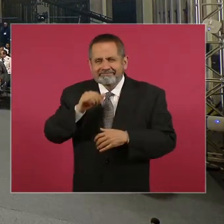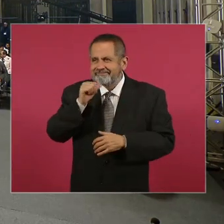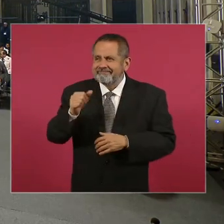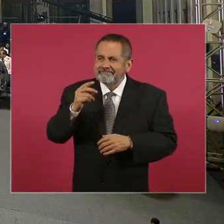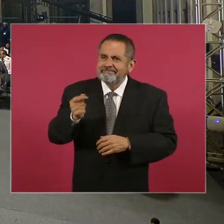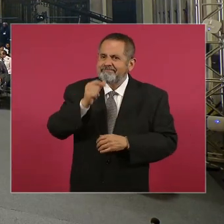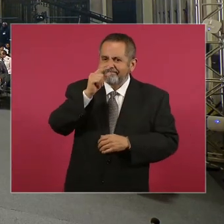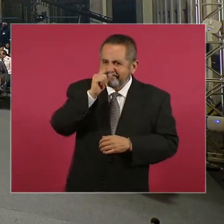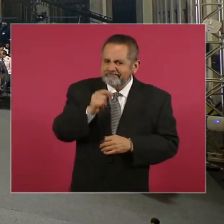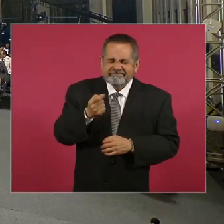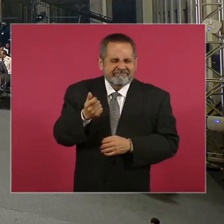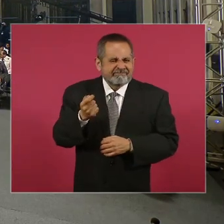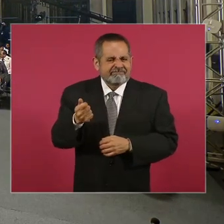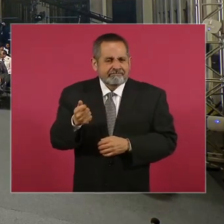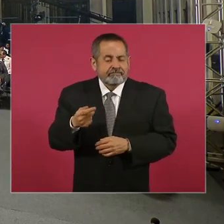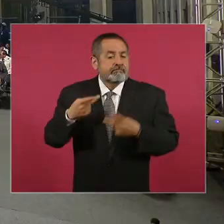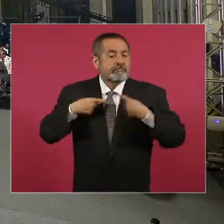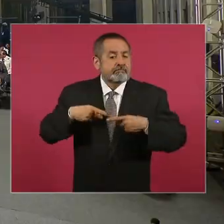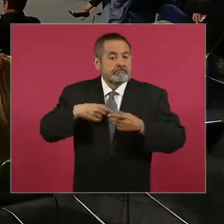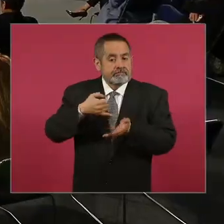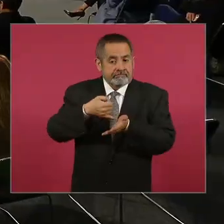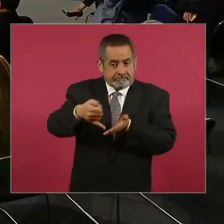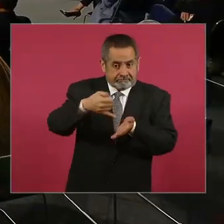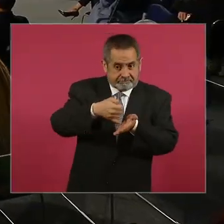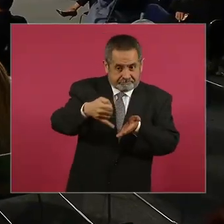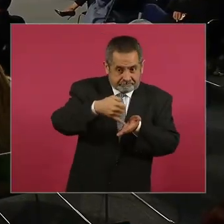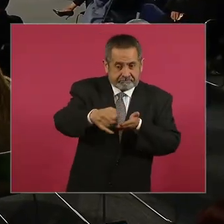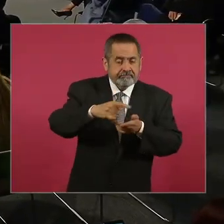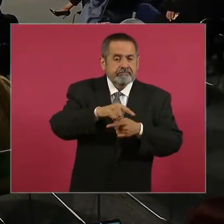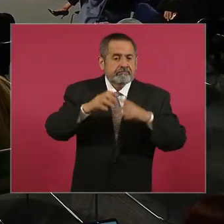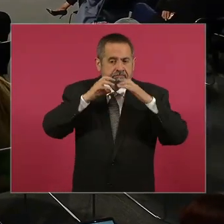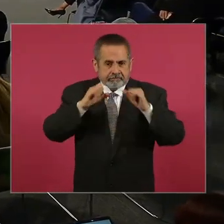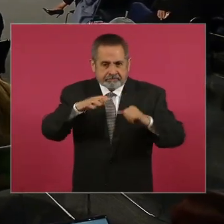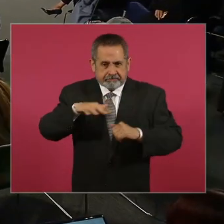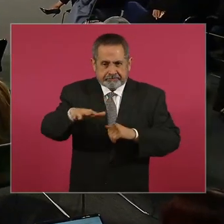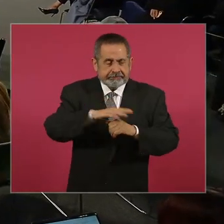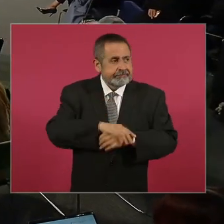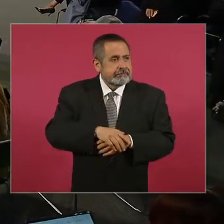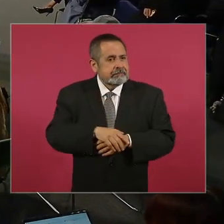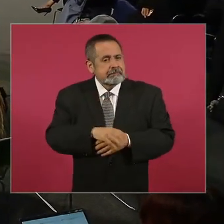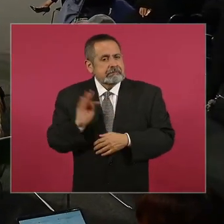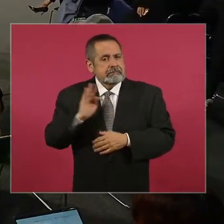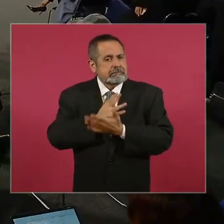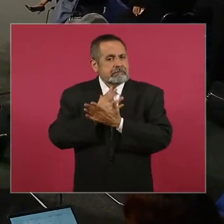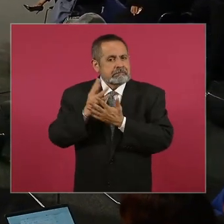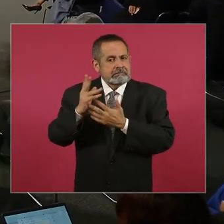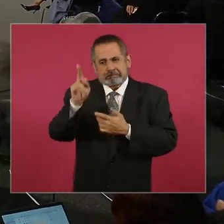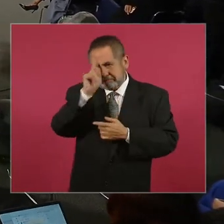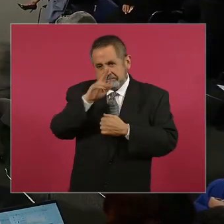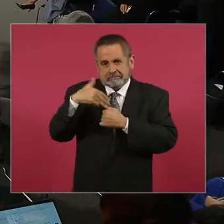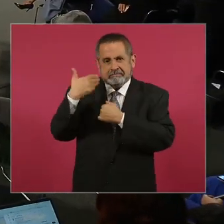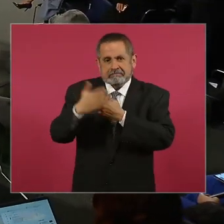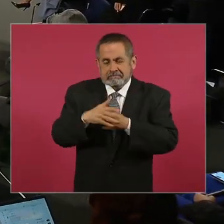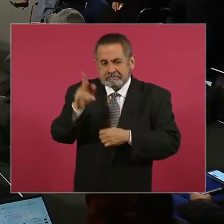Los agricultores y ganaderos pues están planteando ya alguna situación extrema, principalmente para el próximo ciclo